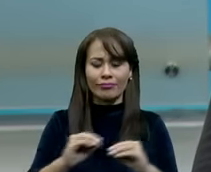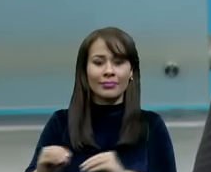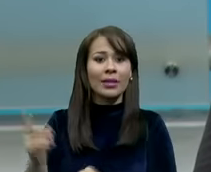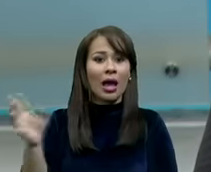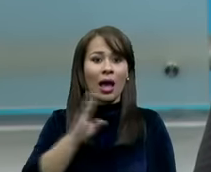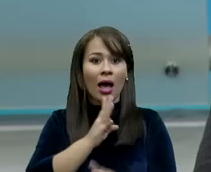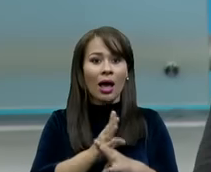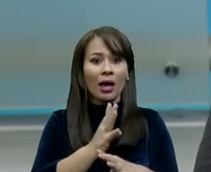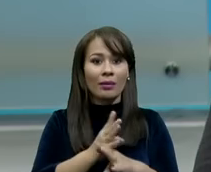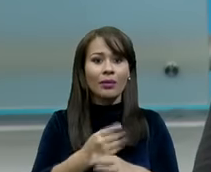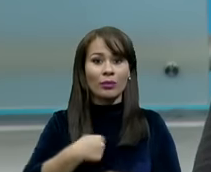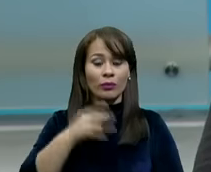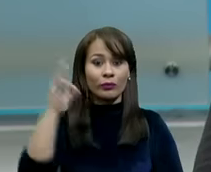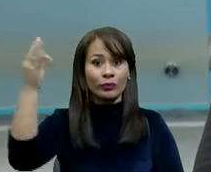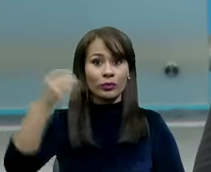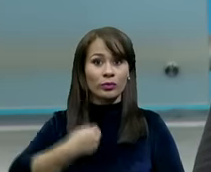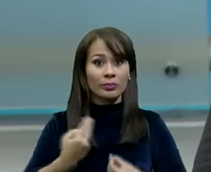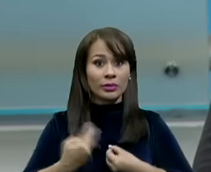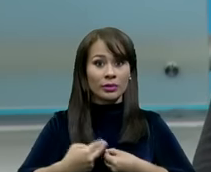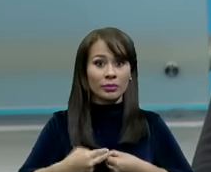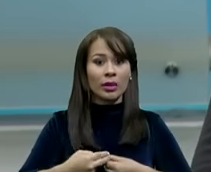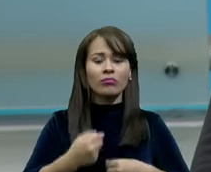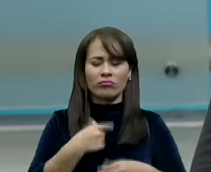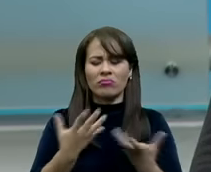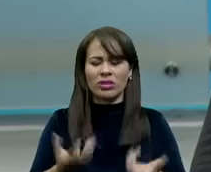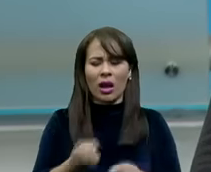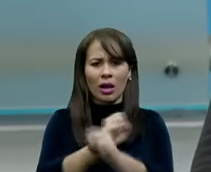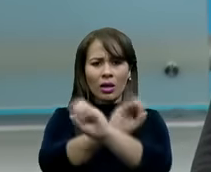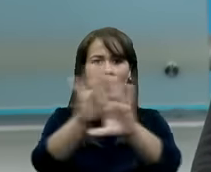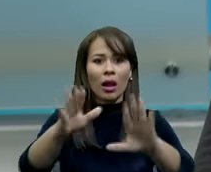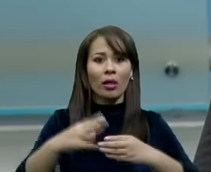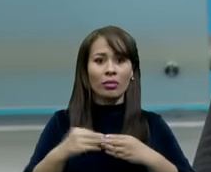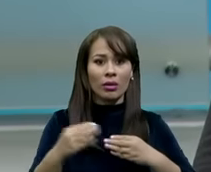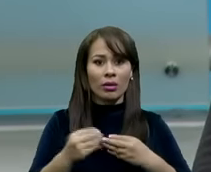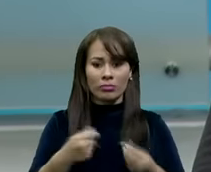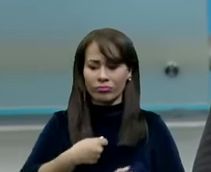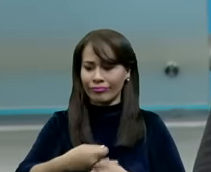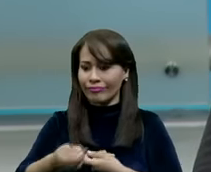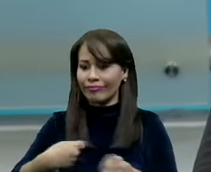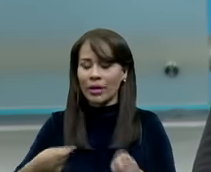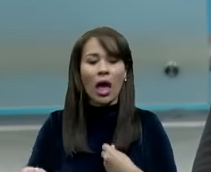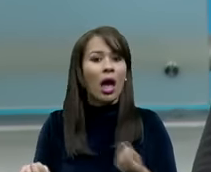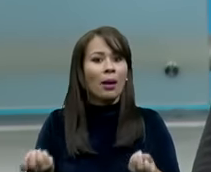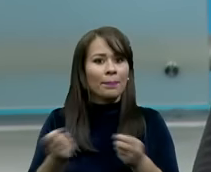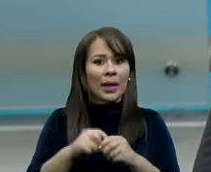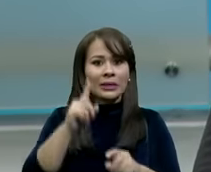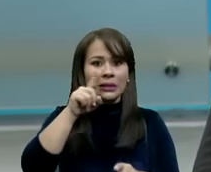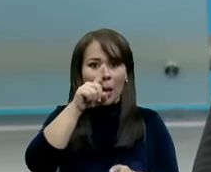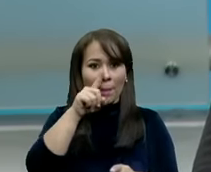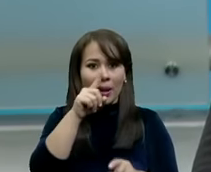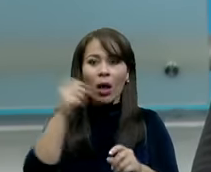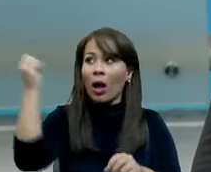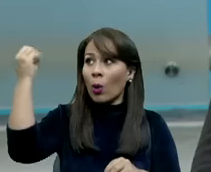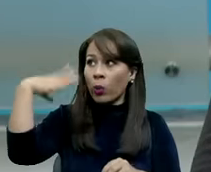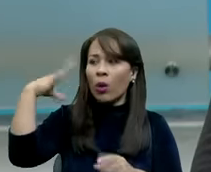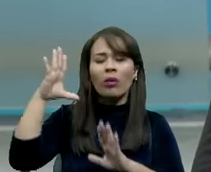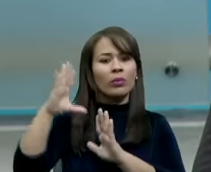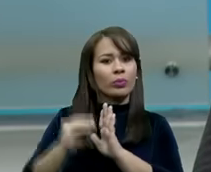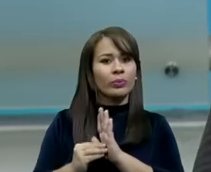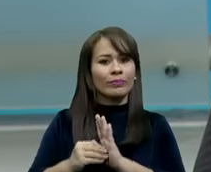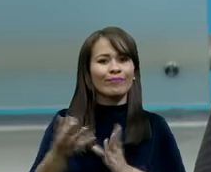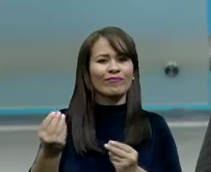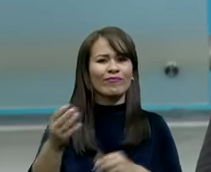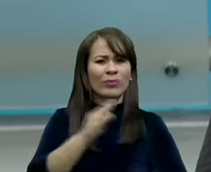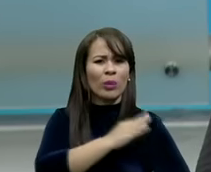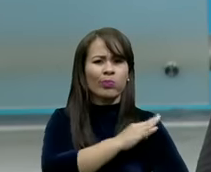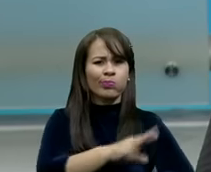Viteri reiteró que de llegar al poder buscará dar solidez a la dolarización, crear empleo, reducir costos de la energía eléctrica y combatir la